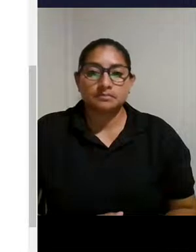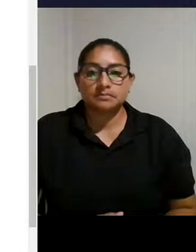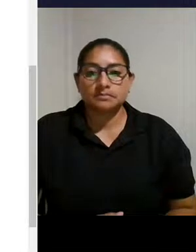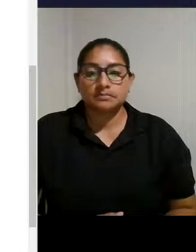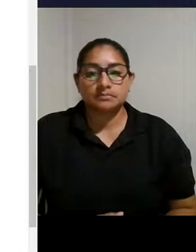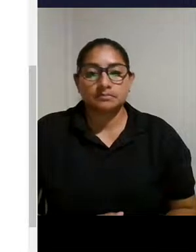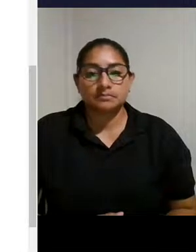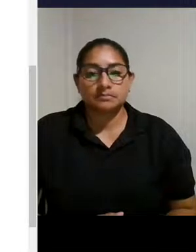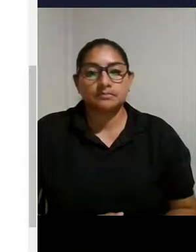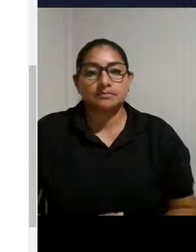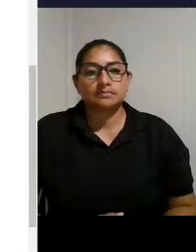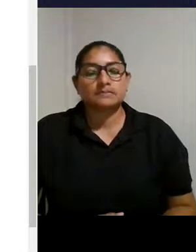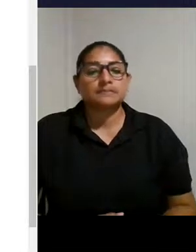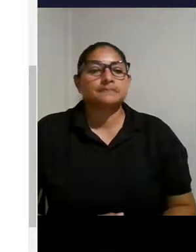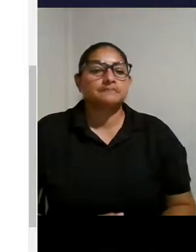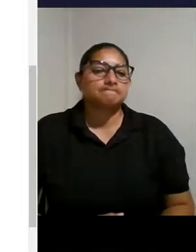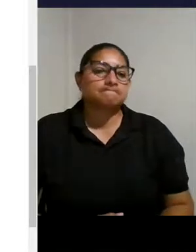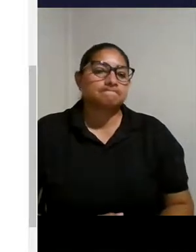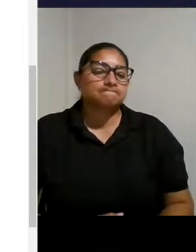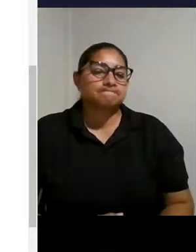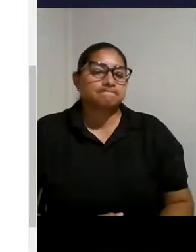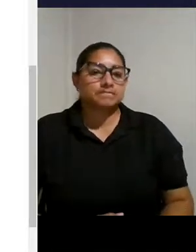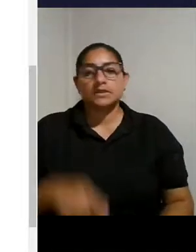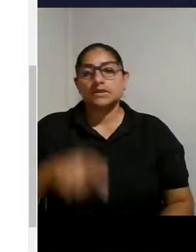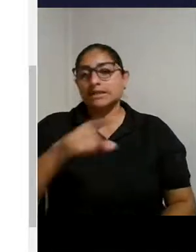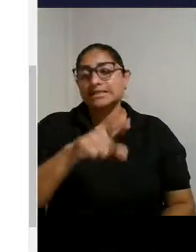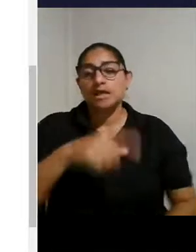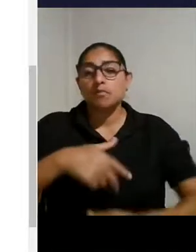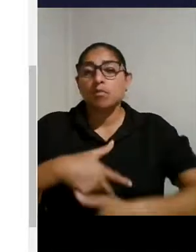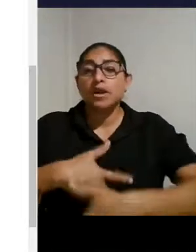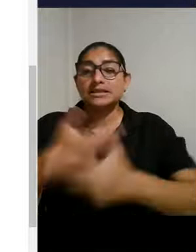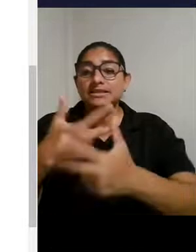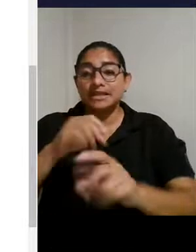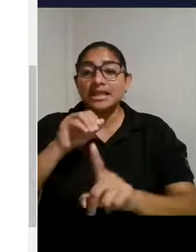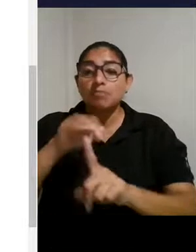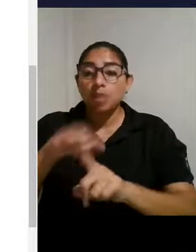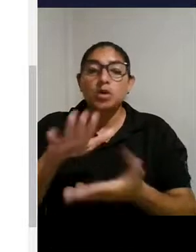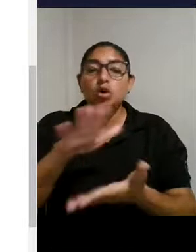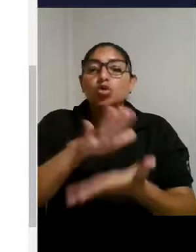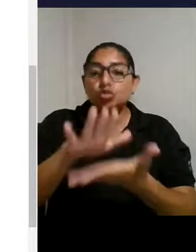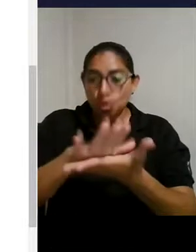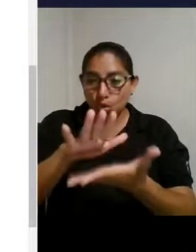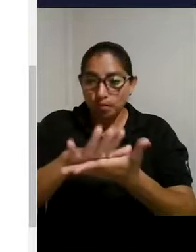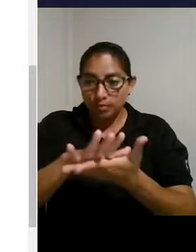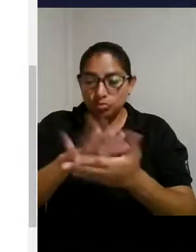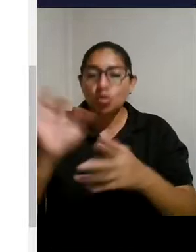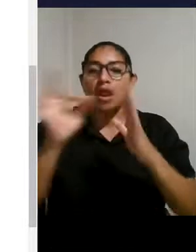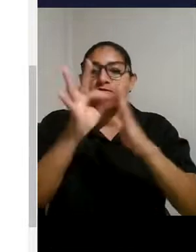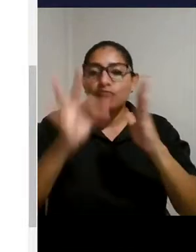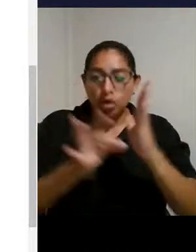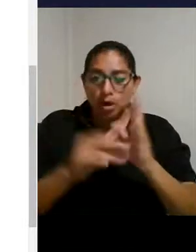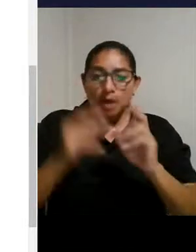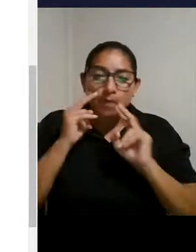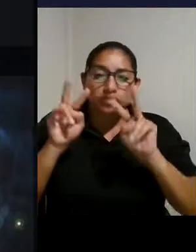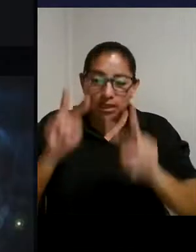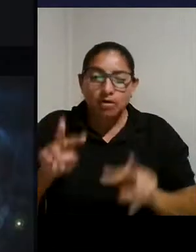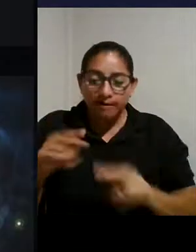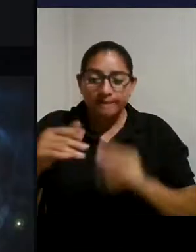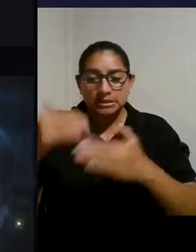este documento. Les voy a pasar de una vez al chat este Profe, enlace. Regálenme un segundito para pasarlo al chat. Sí,